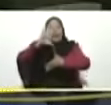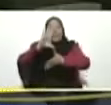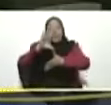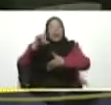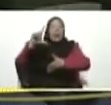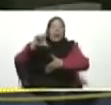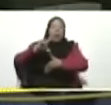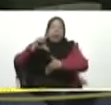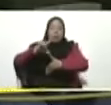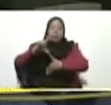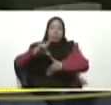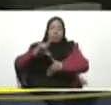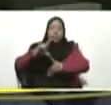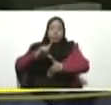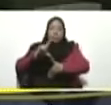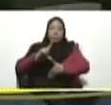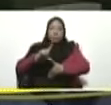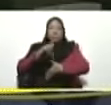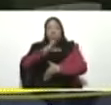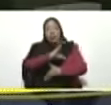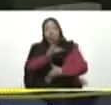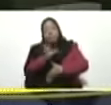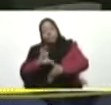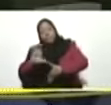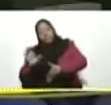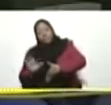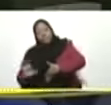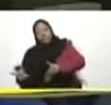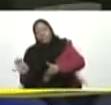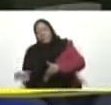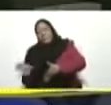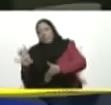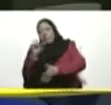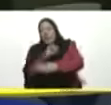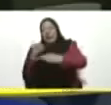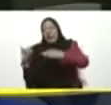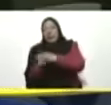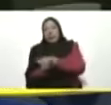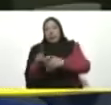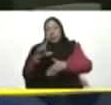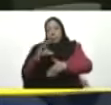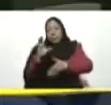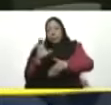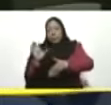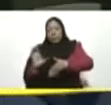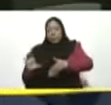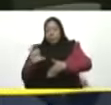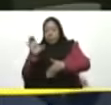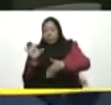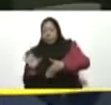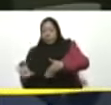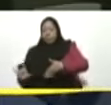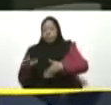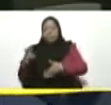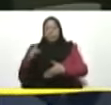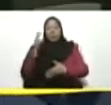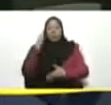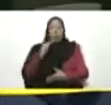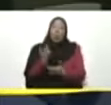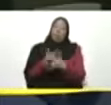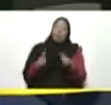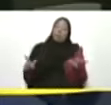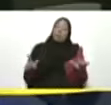Latina y el Caribe. El gran Bolívar, nuestro padre, nuestro